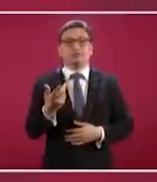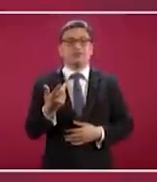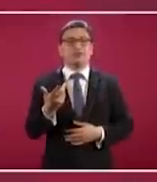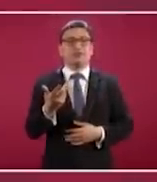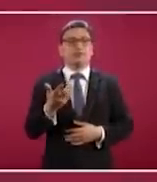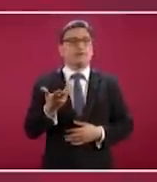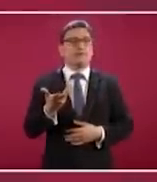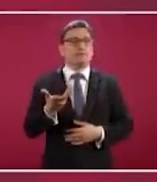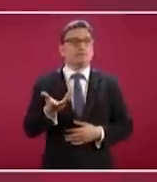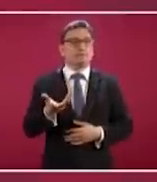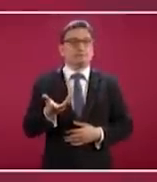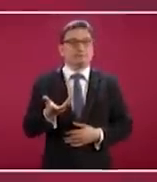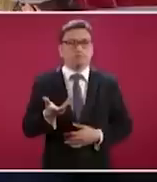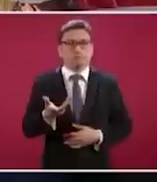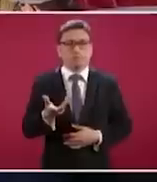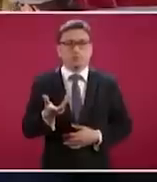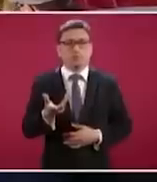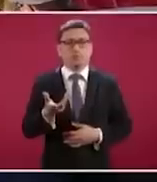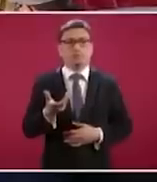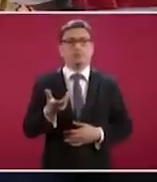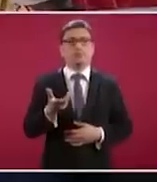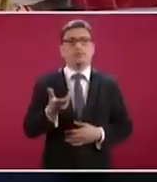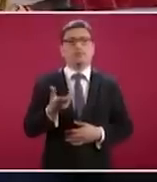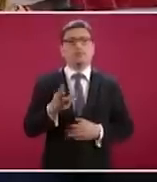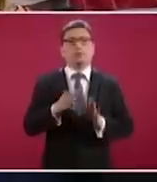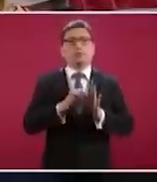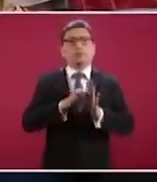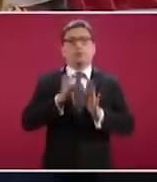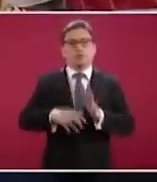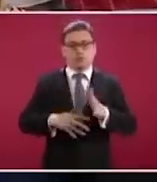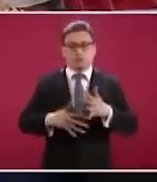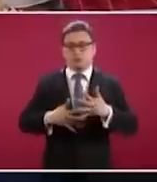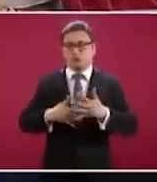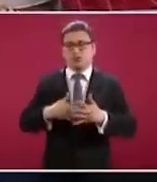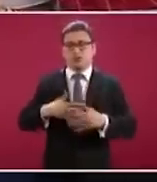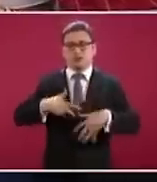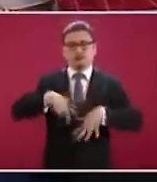cuando se utiliza la no violencia,